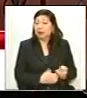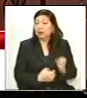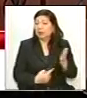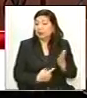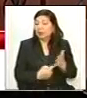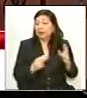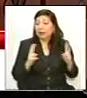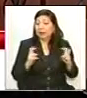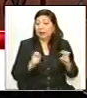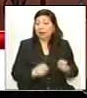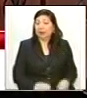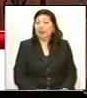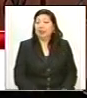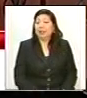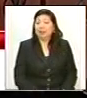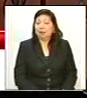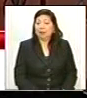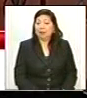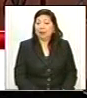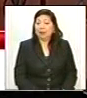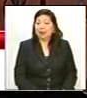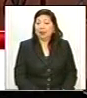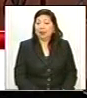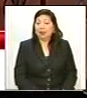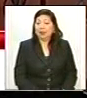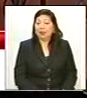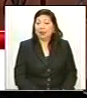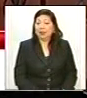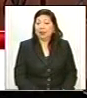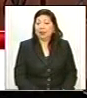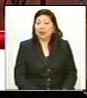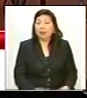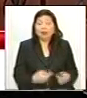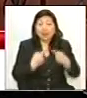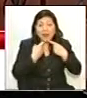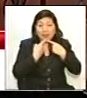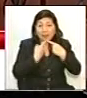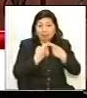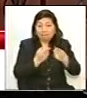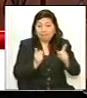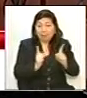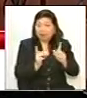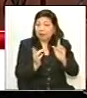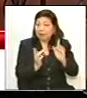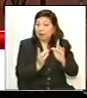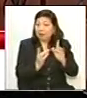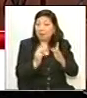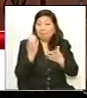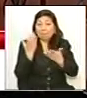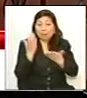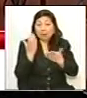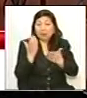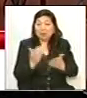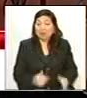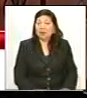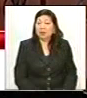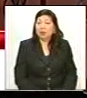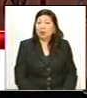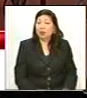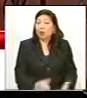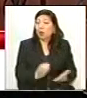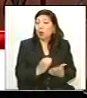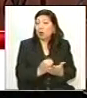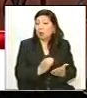¿no? Y por último, el informe identifica que en Piura se han aplicado penalidades a los